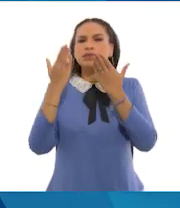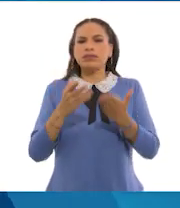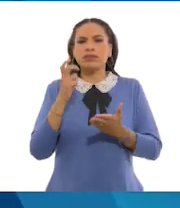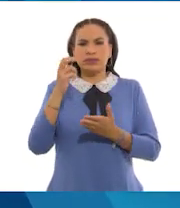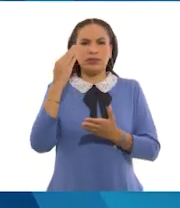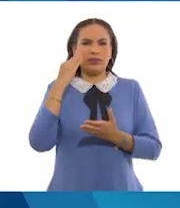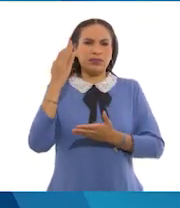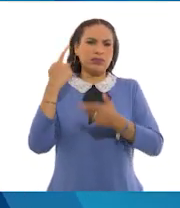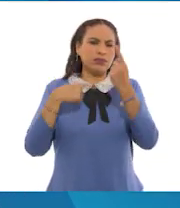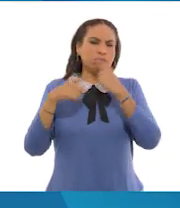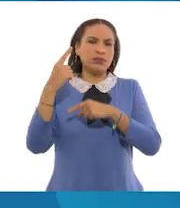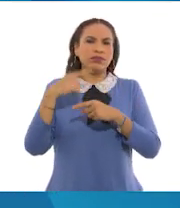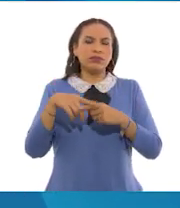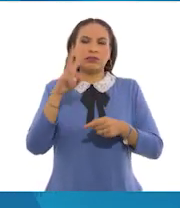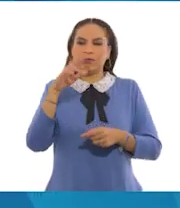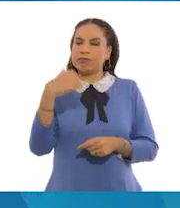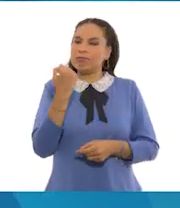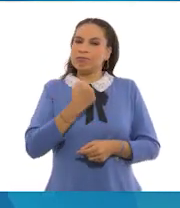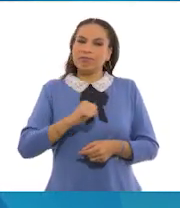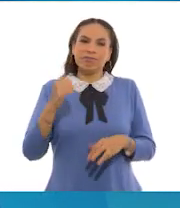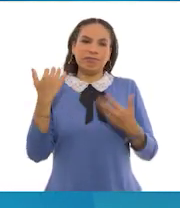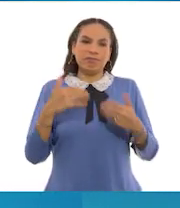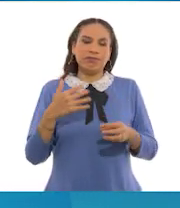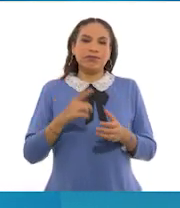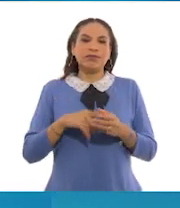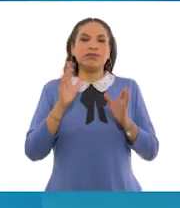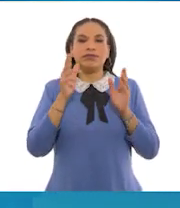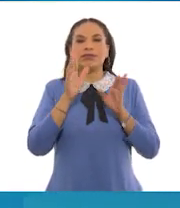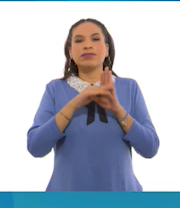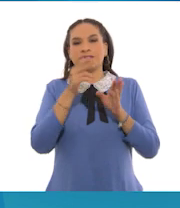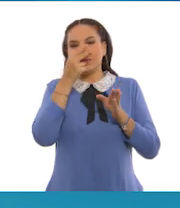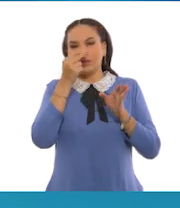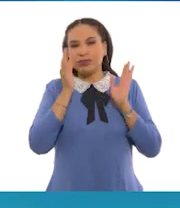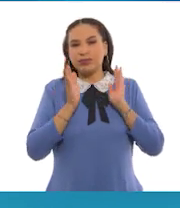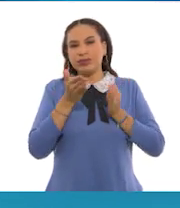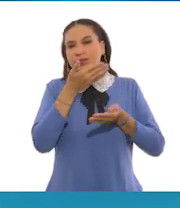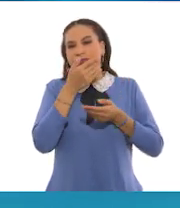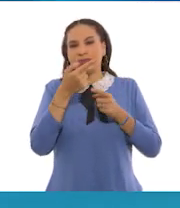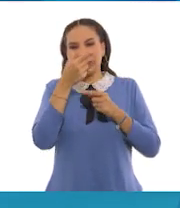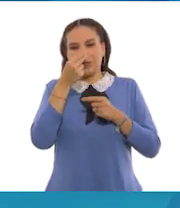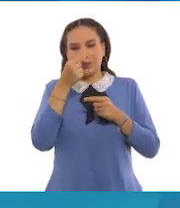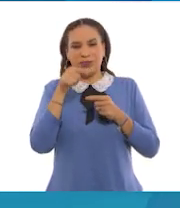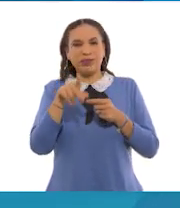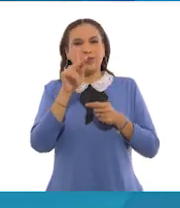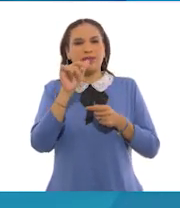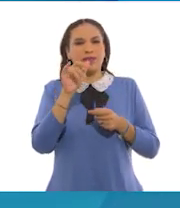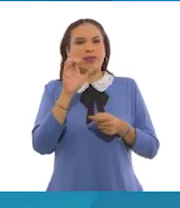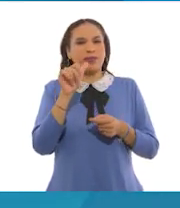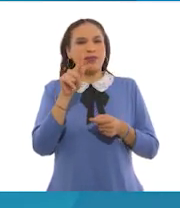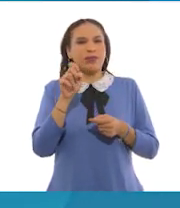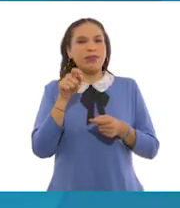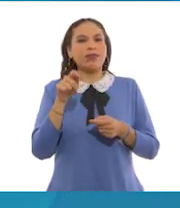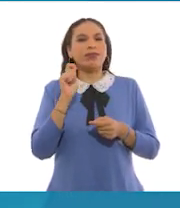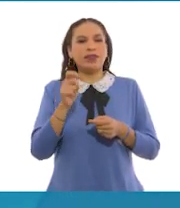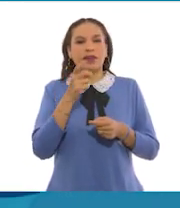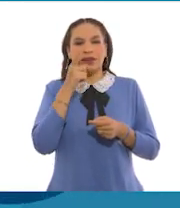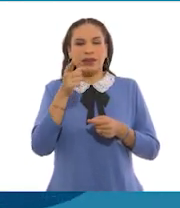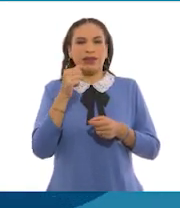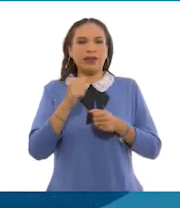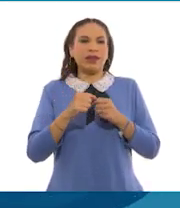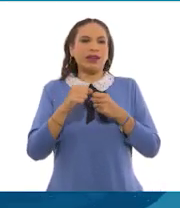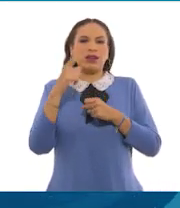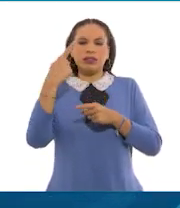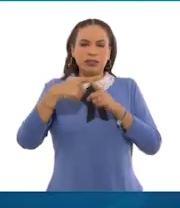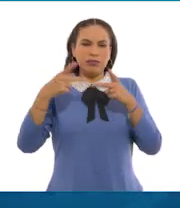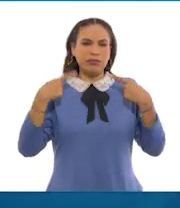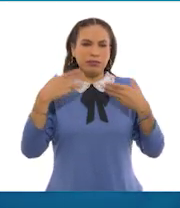esos años fueron los famosísimos paliacates. De hecho, la palabra paliacate, según algunos